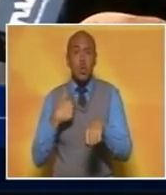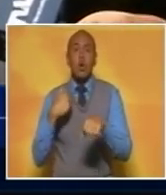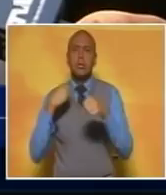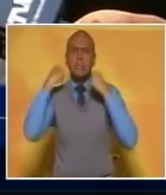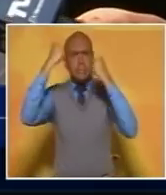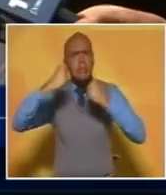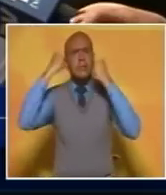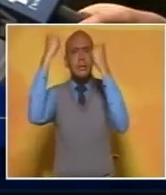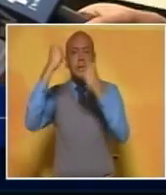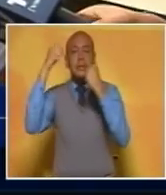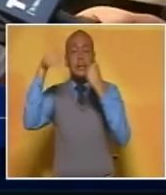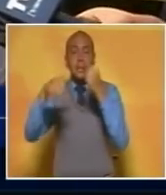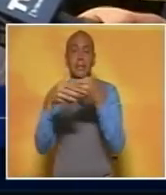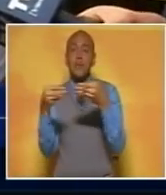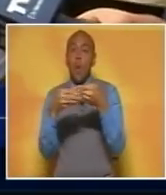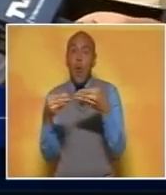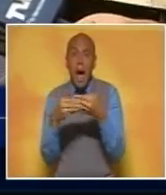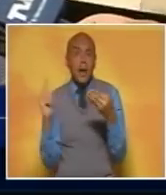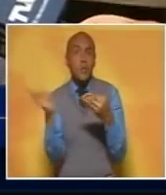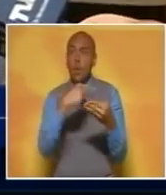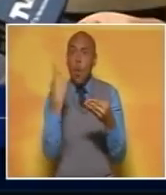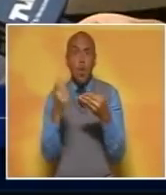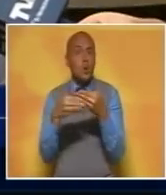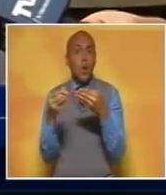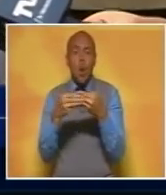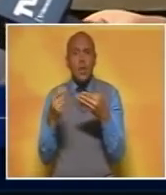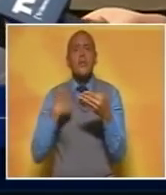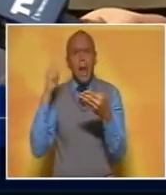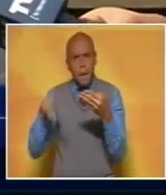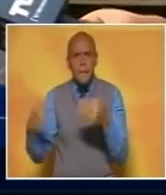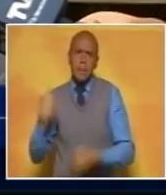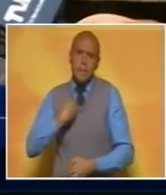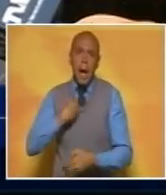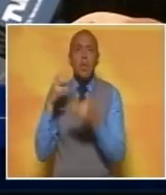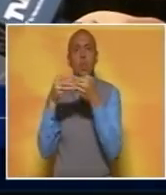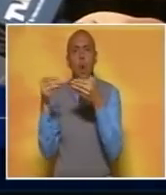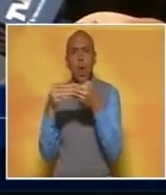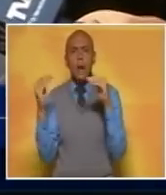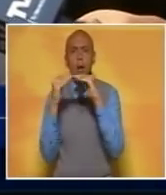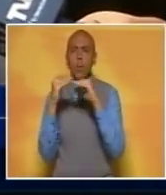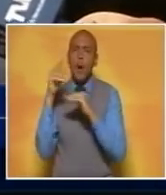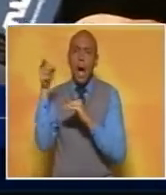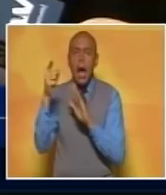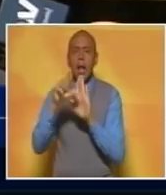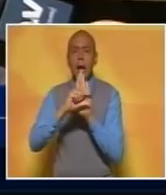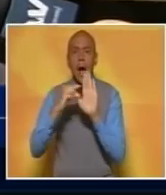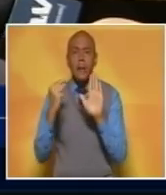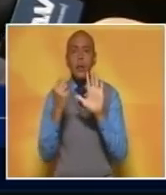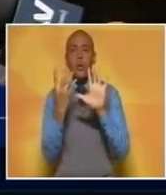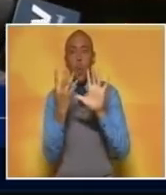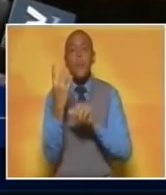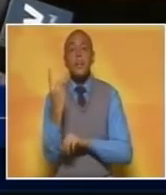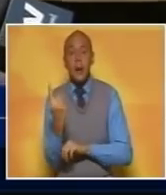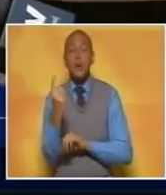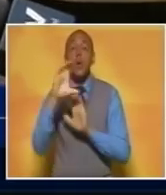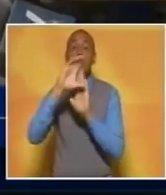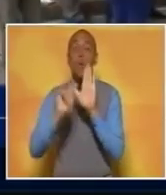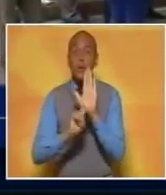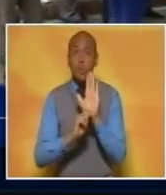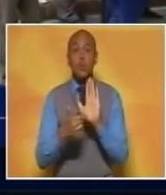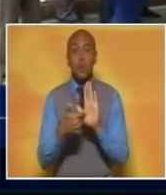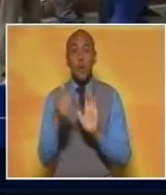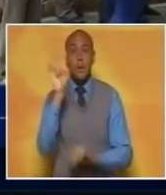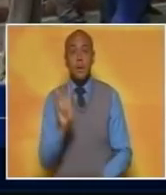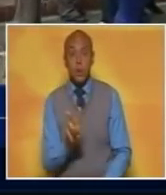una economía dolarizada, exigimos sueldos dolarizados o acorde como lo reza el artículo 91 de la Constitución Nacional.